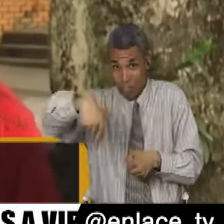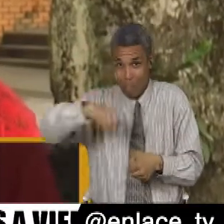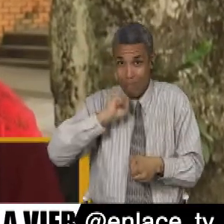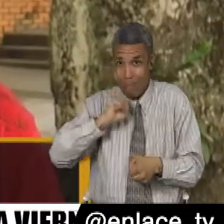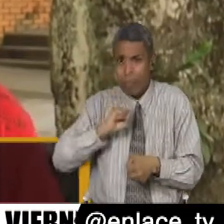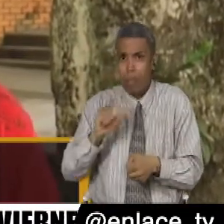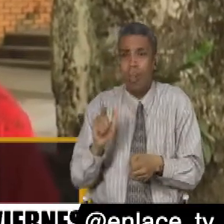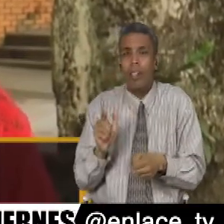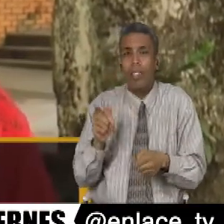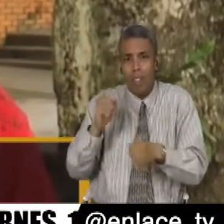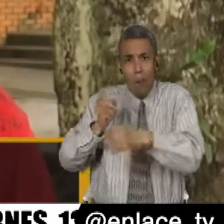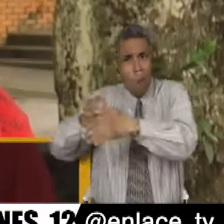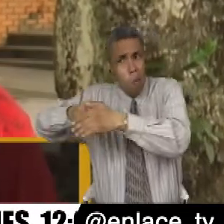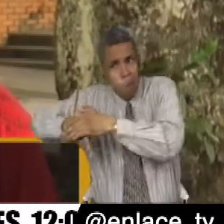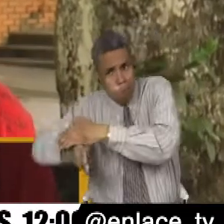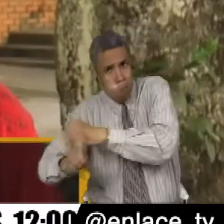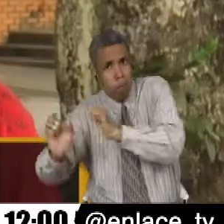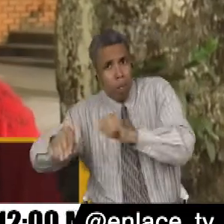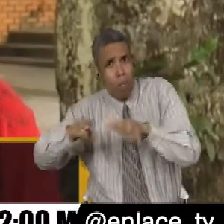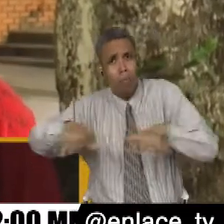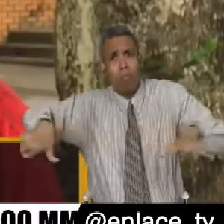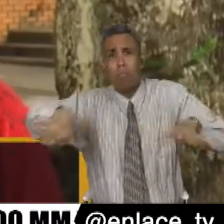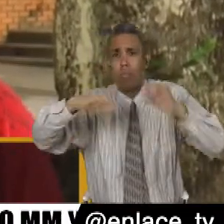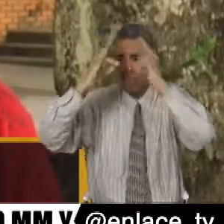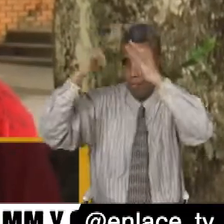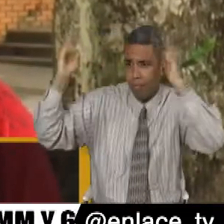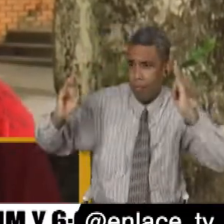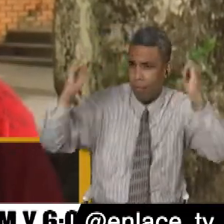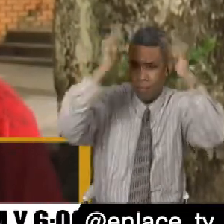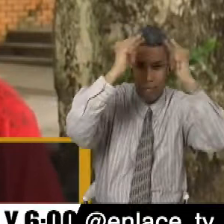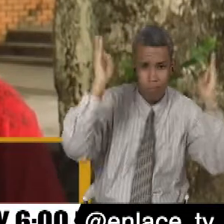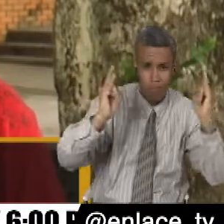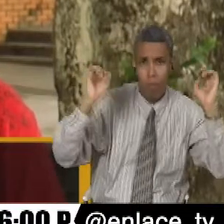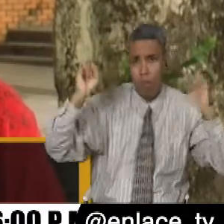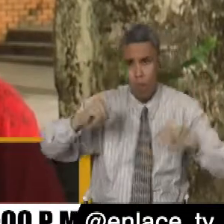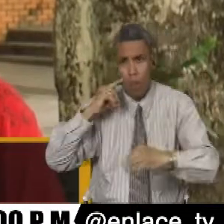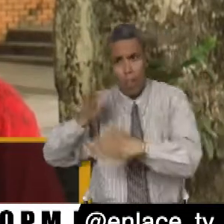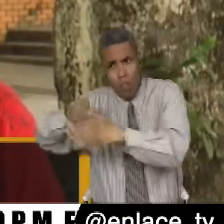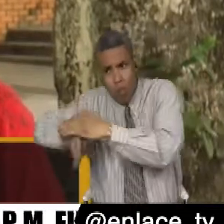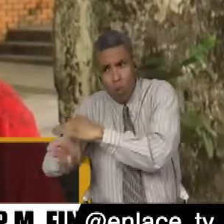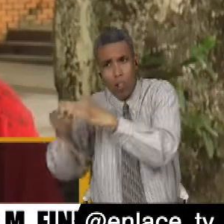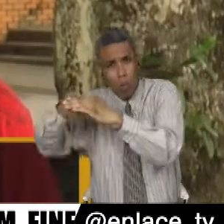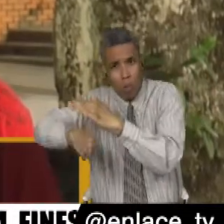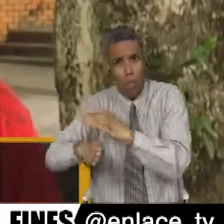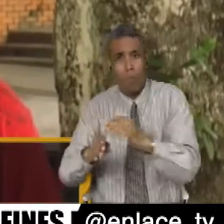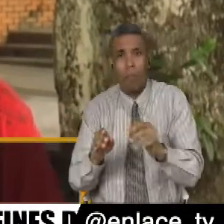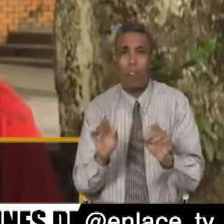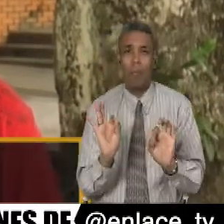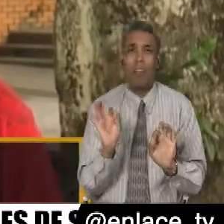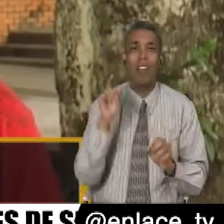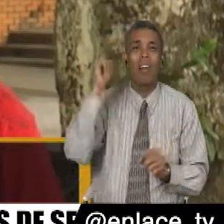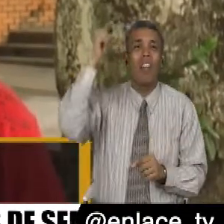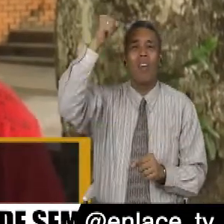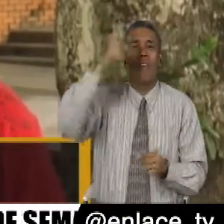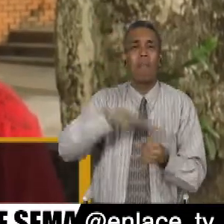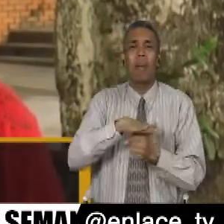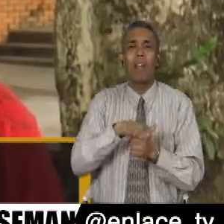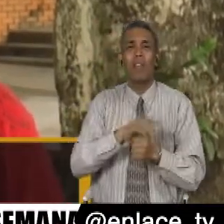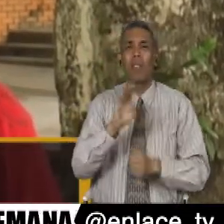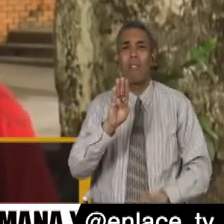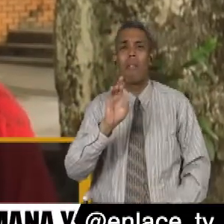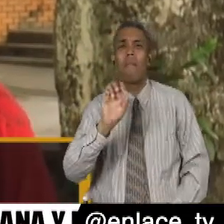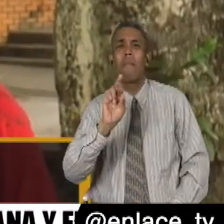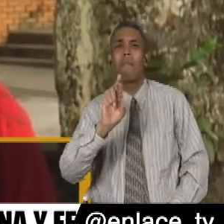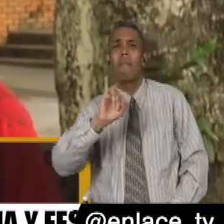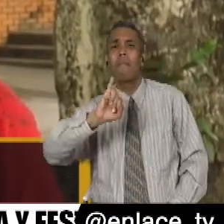en el caso de brisas del arenal también que ya tienen unos censos organizados ya hay unas familias que están dispuestas a